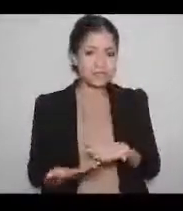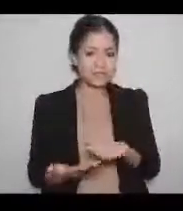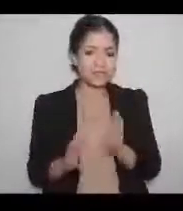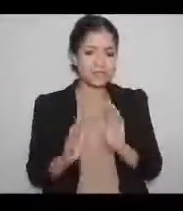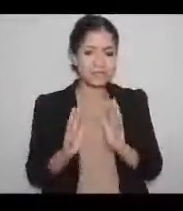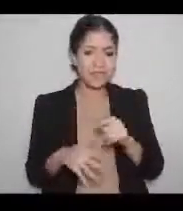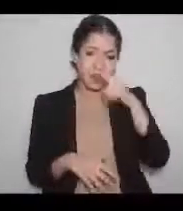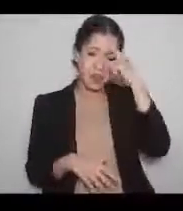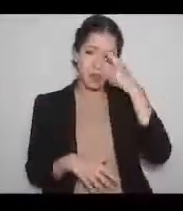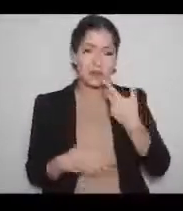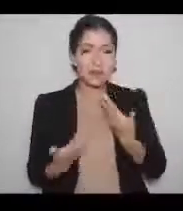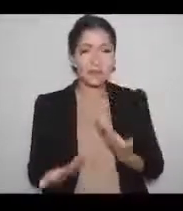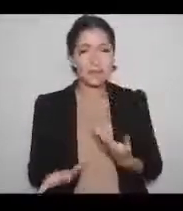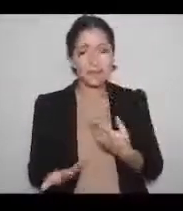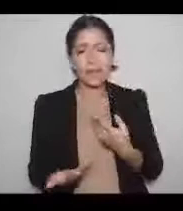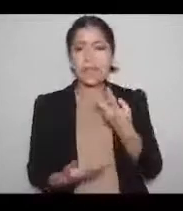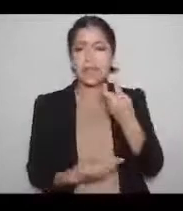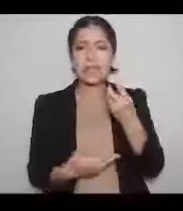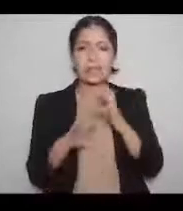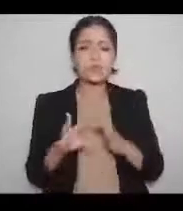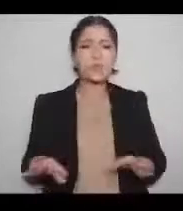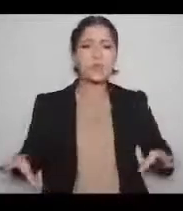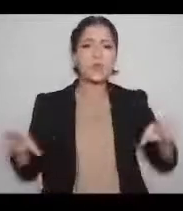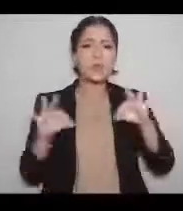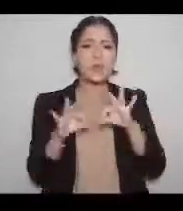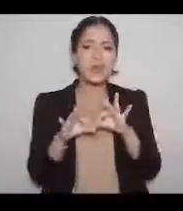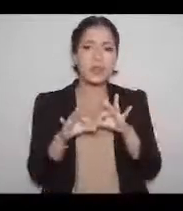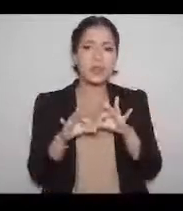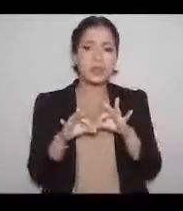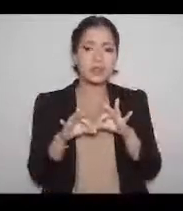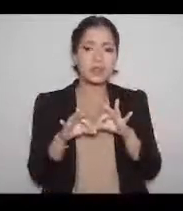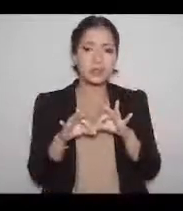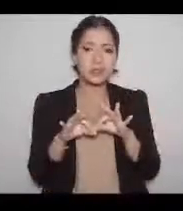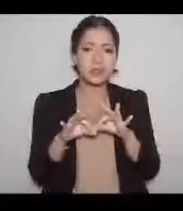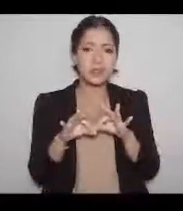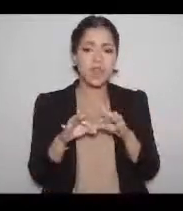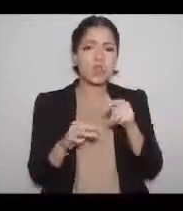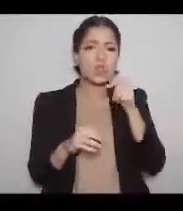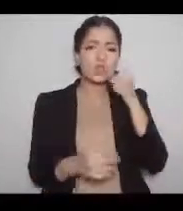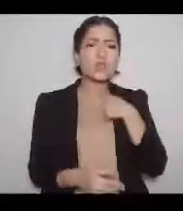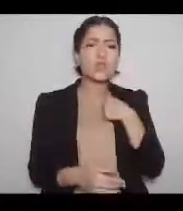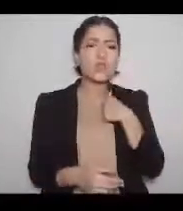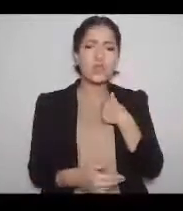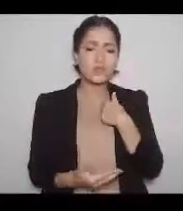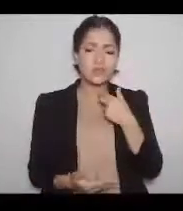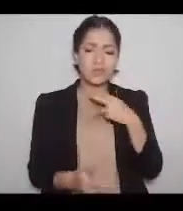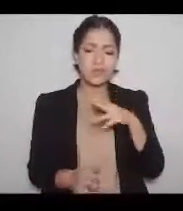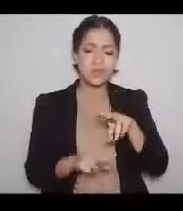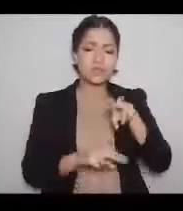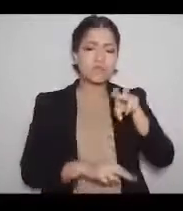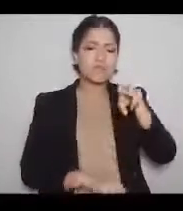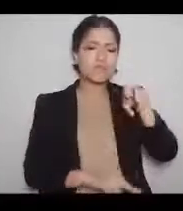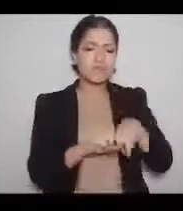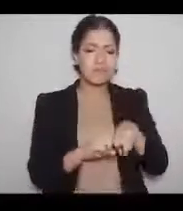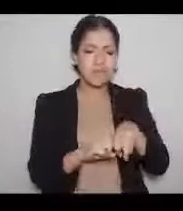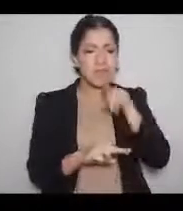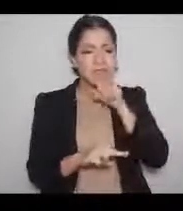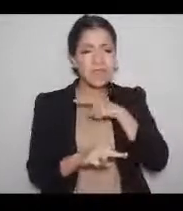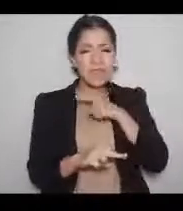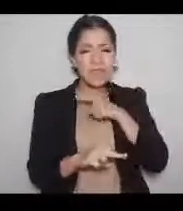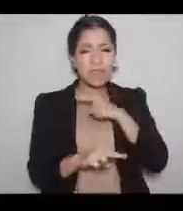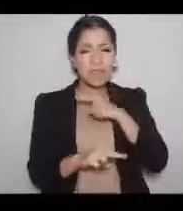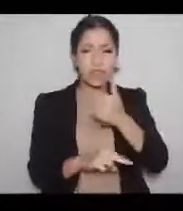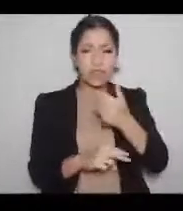es más importante de lo que parece. Me sentaba, ponía el pie en la silla de enfrente y decía mis